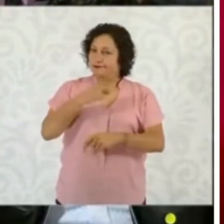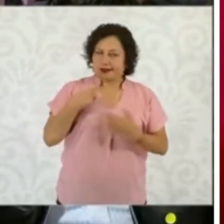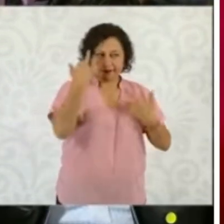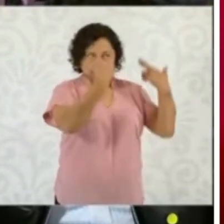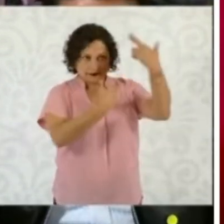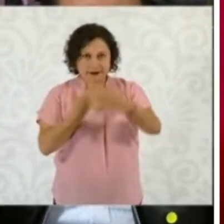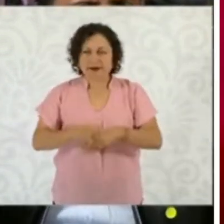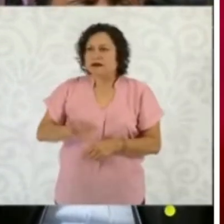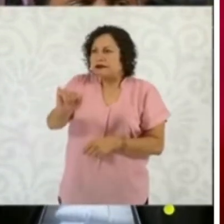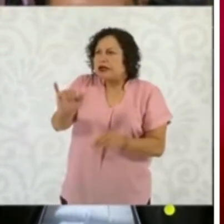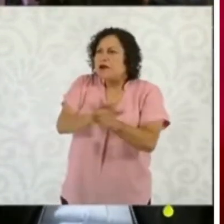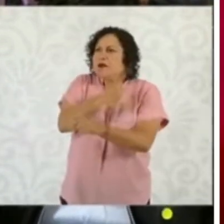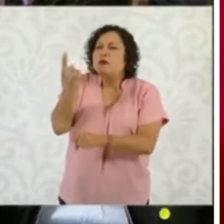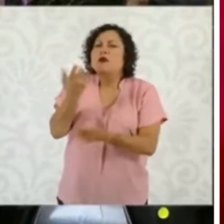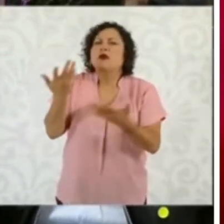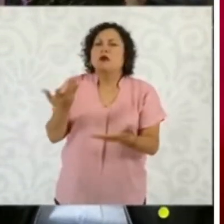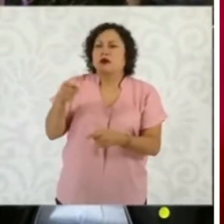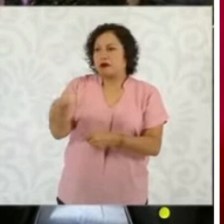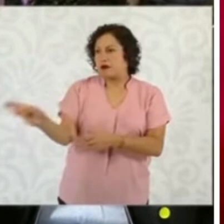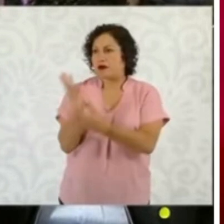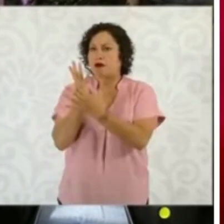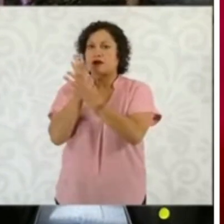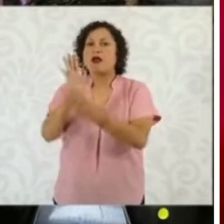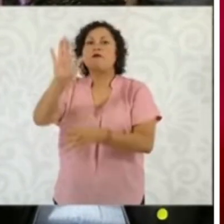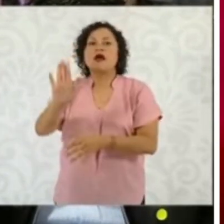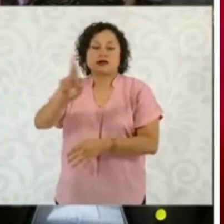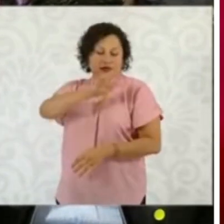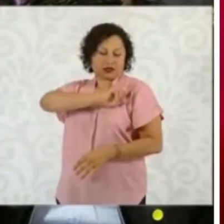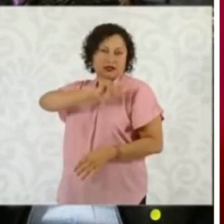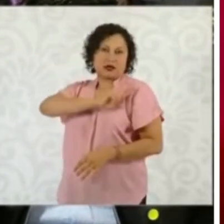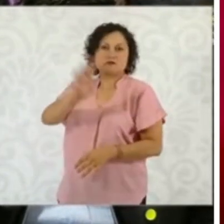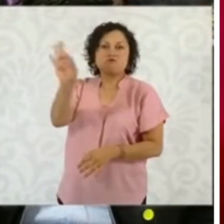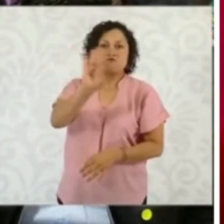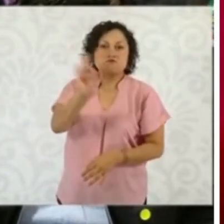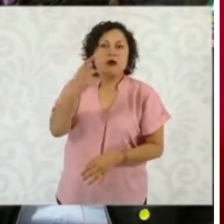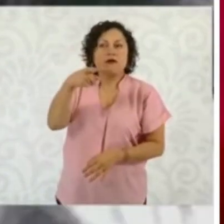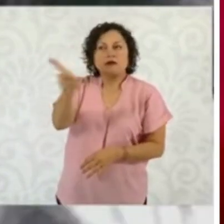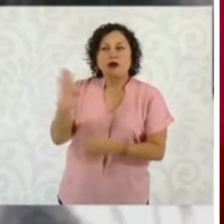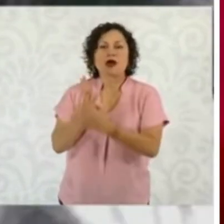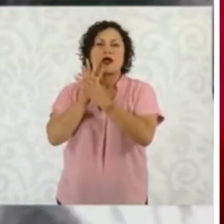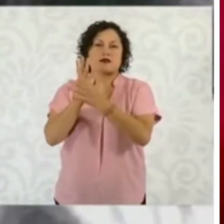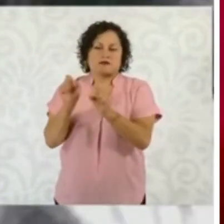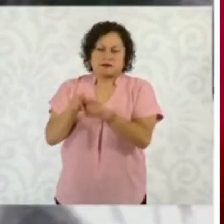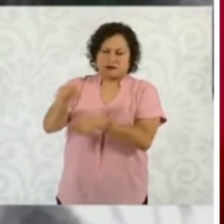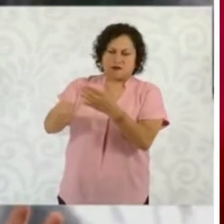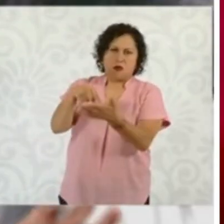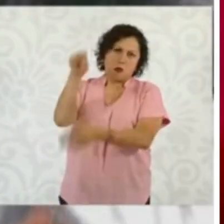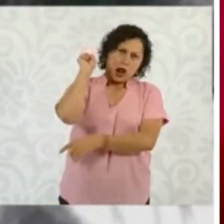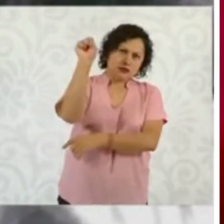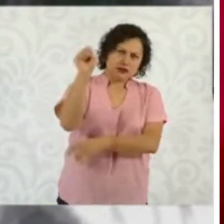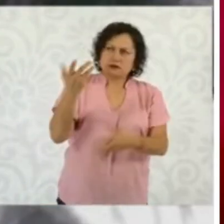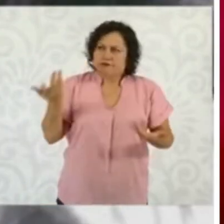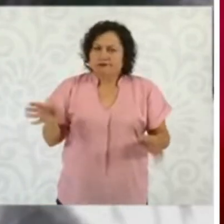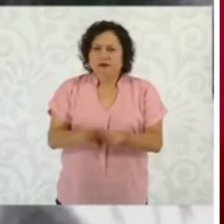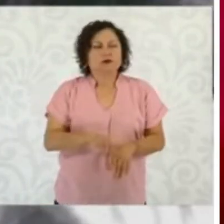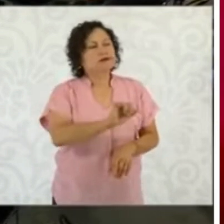que estaría haciendo, que en alguna situación pues se pudo haber rentado, pero aún así lo que mencionan también es que instalaciones sindicales el caso, no podían. antes de decir que el SME, quién sabe